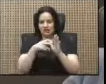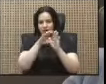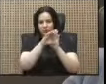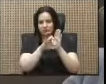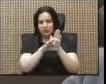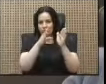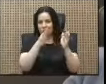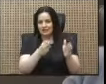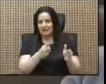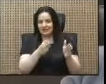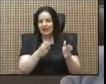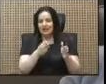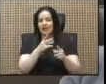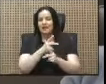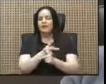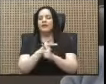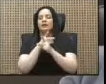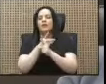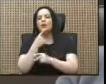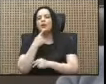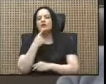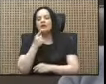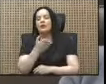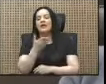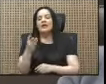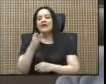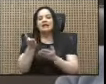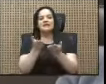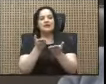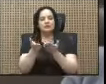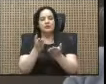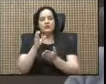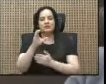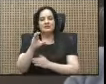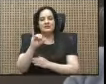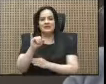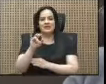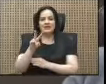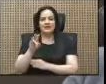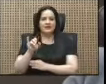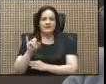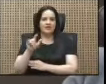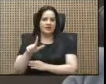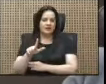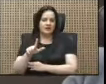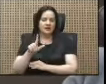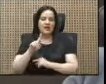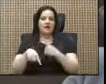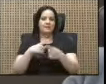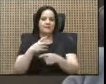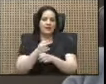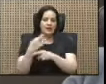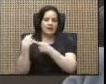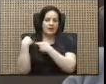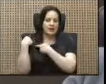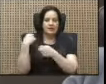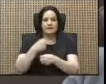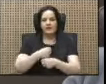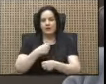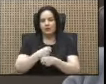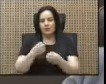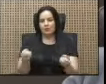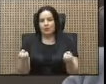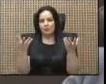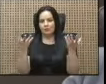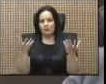previó que el servicio civil estaría encargado del empleo público